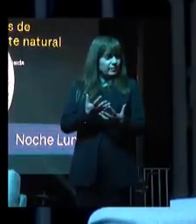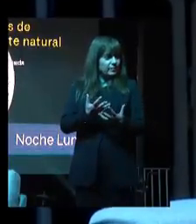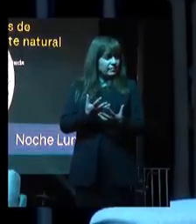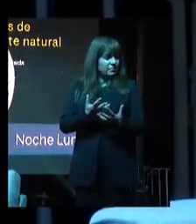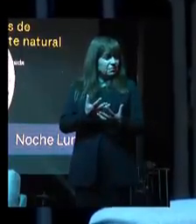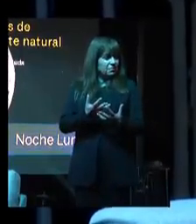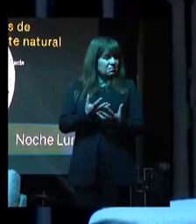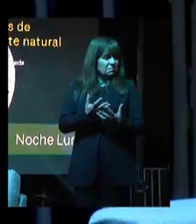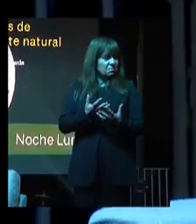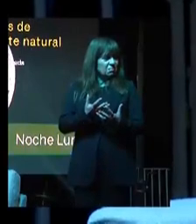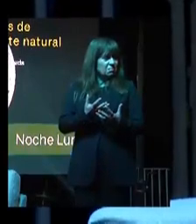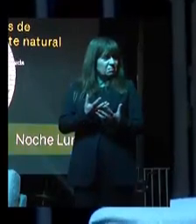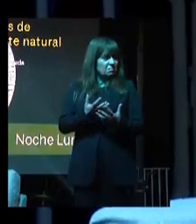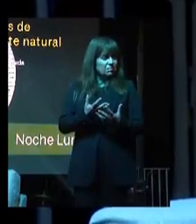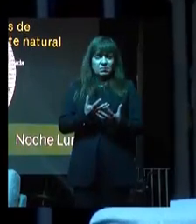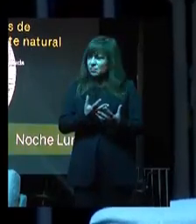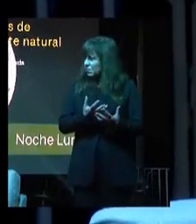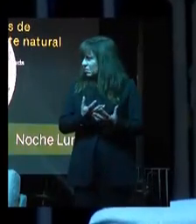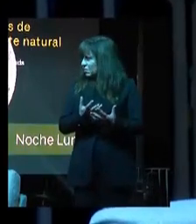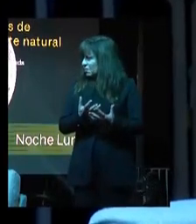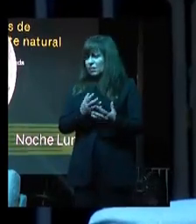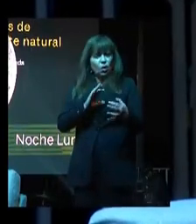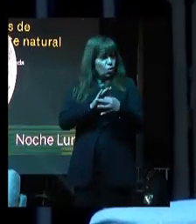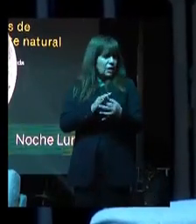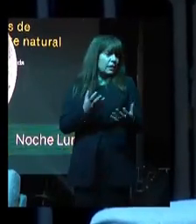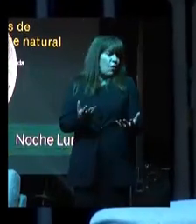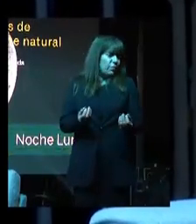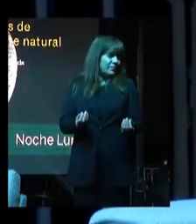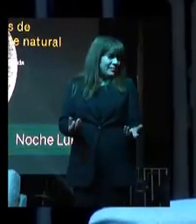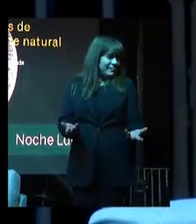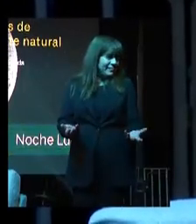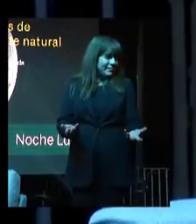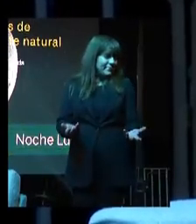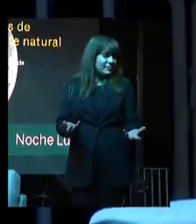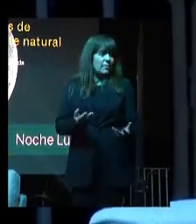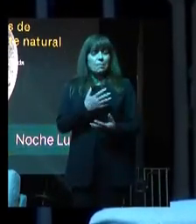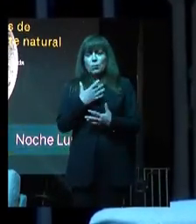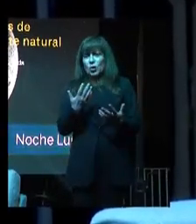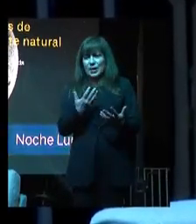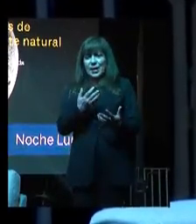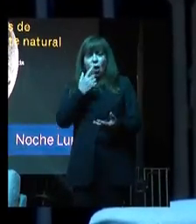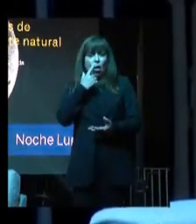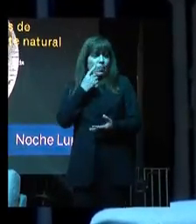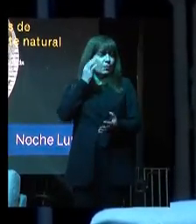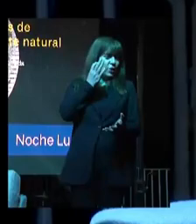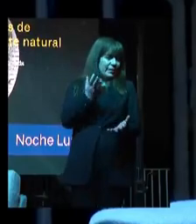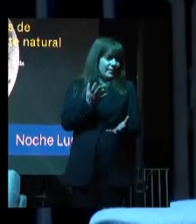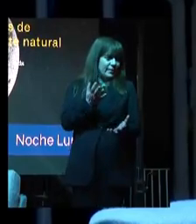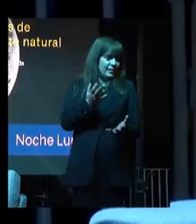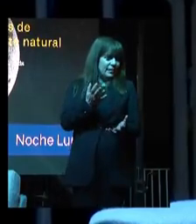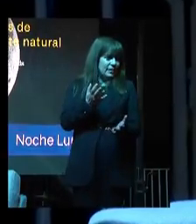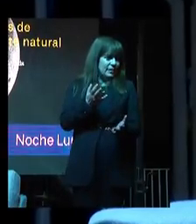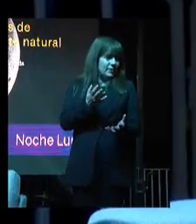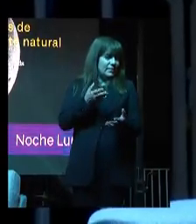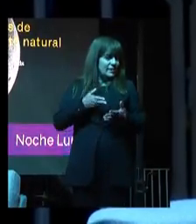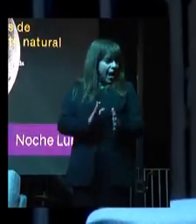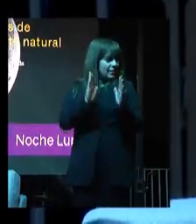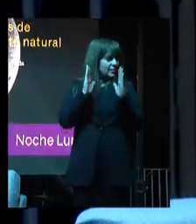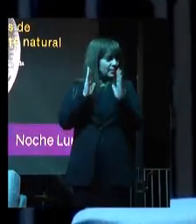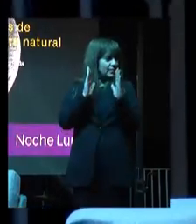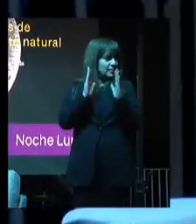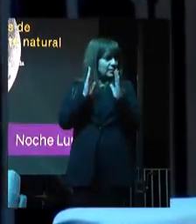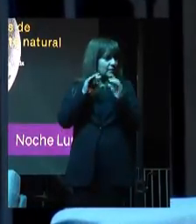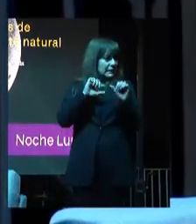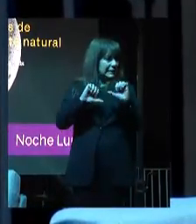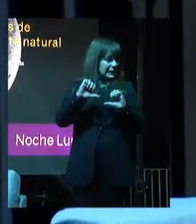que por lo mismo están íntimamente conectados. Porque es el hombre o la mujer quien hace